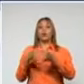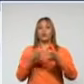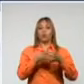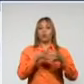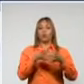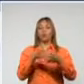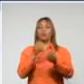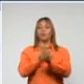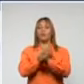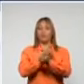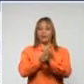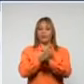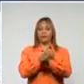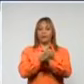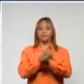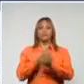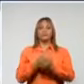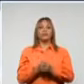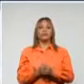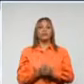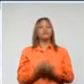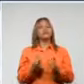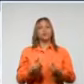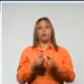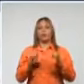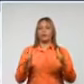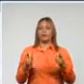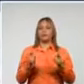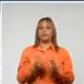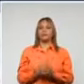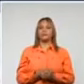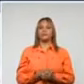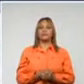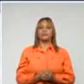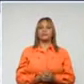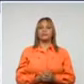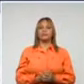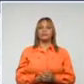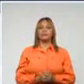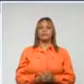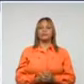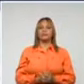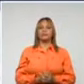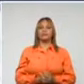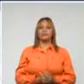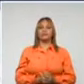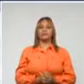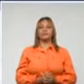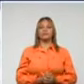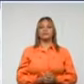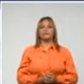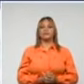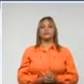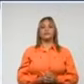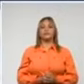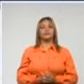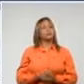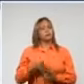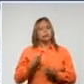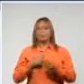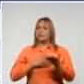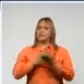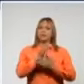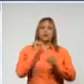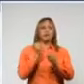valga la redundancia, pues se incrementa. Y fíjense cómo se ha producido. No obstante, se trabaja,